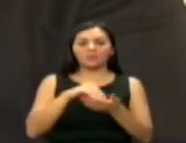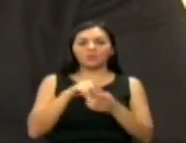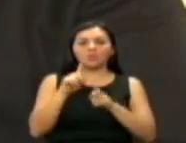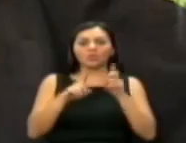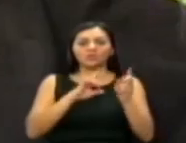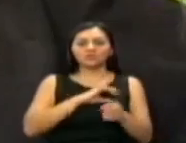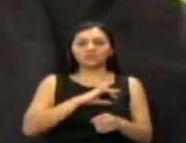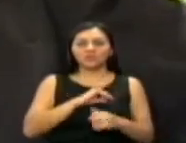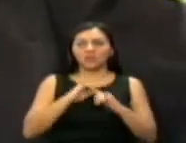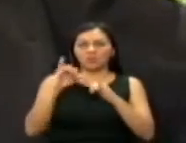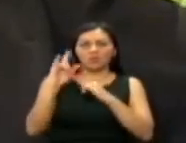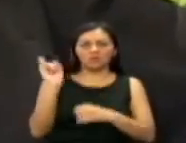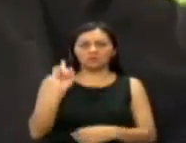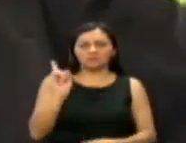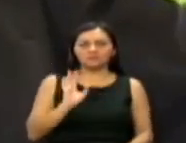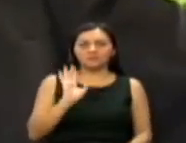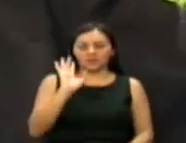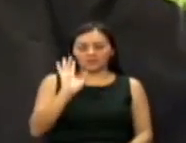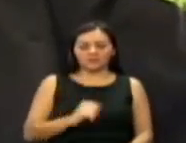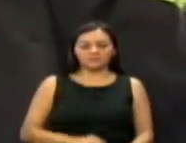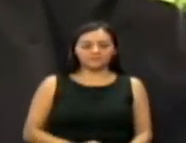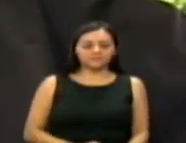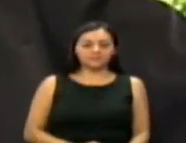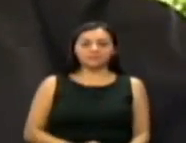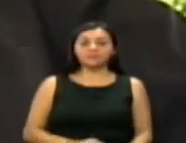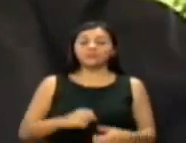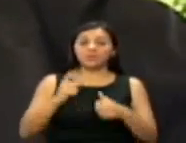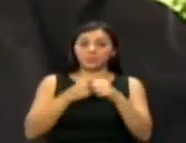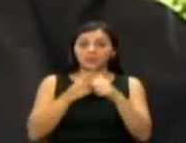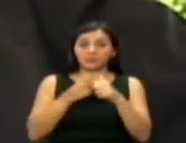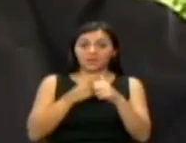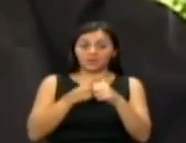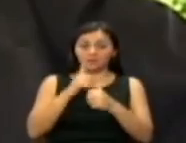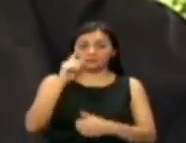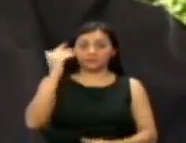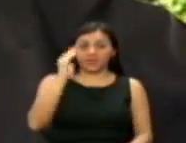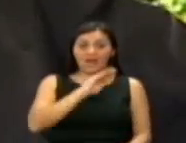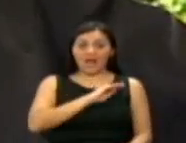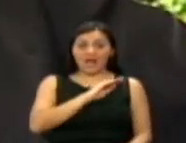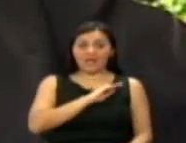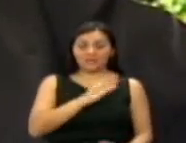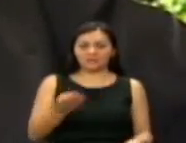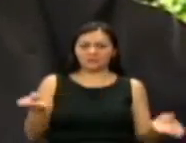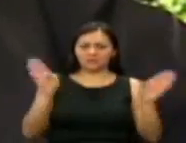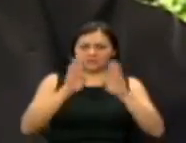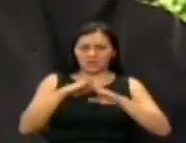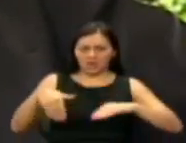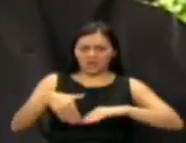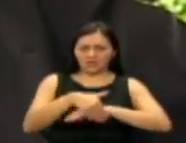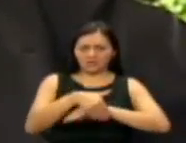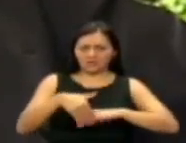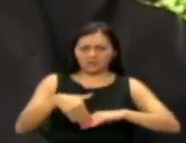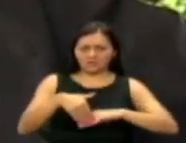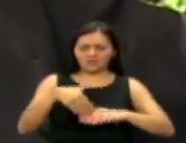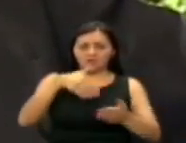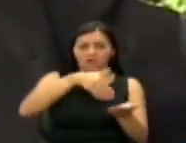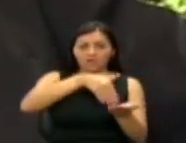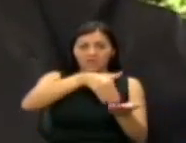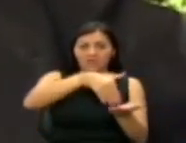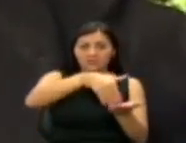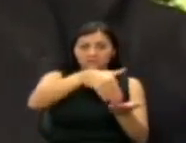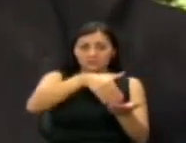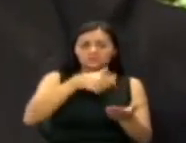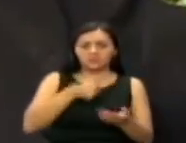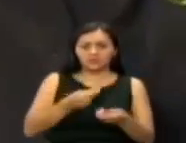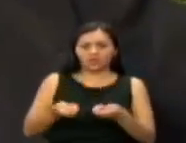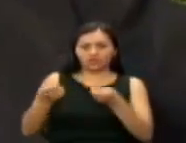Chile? Primero, ¿no?, una reflexión. Un alcalde cerrando vías, y el alcalde de Cotacachi, al cual hicimos la vía de acceso, el